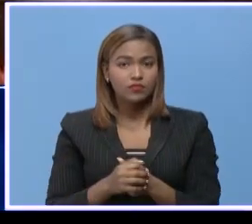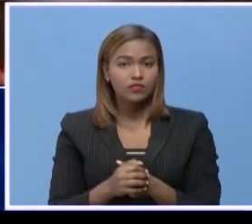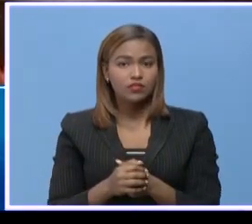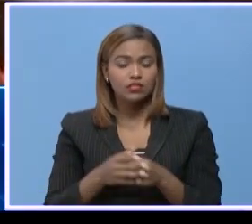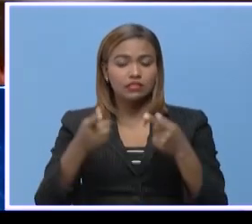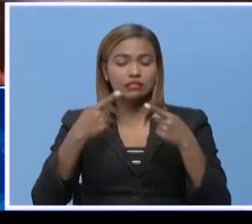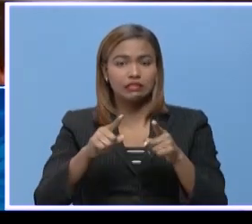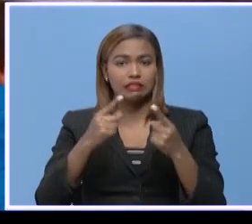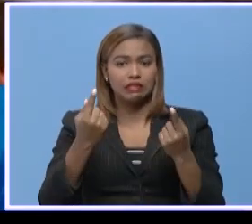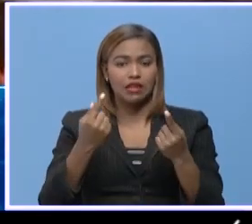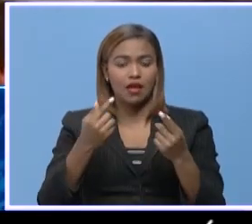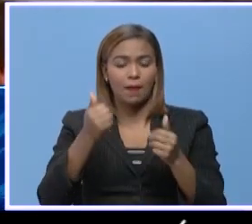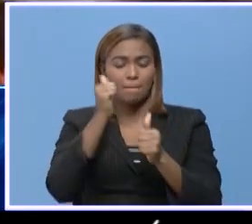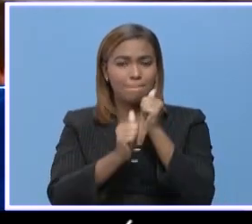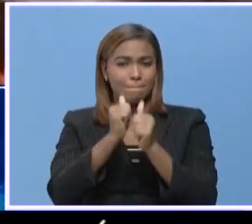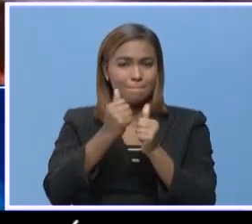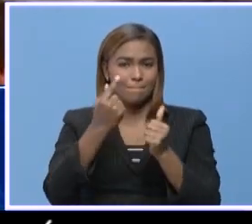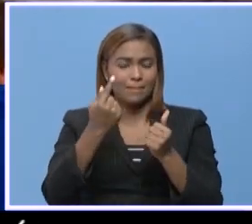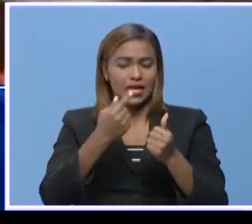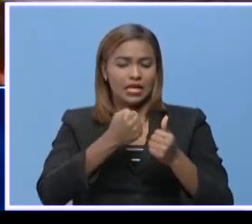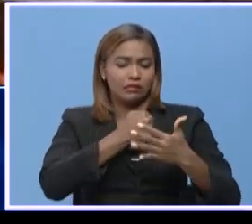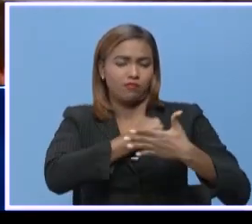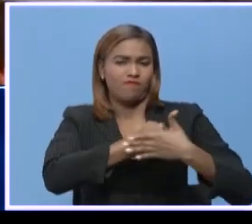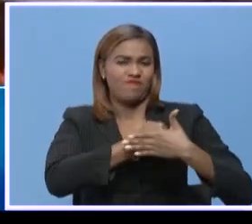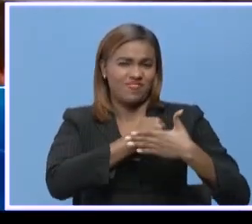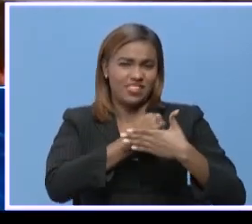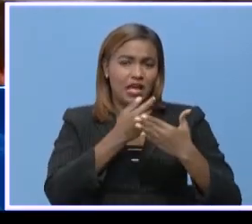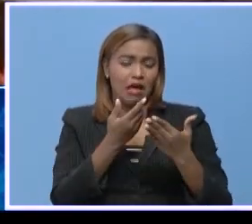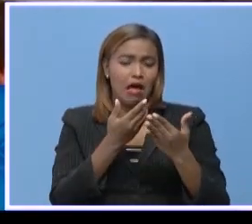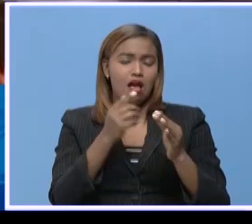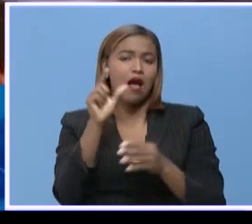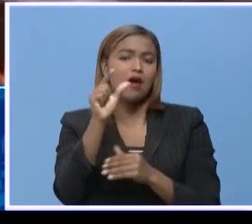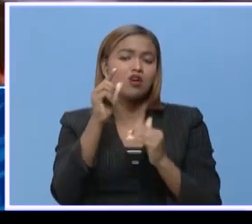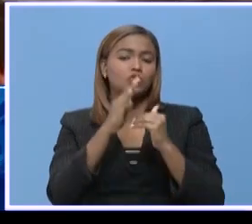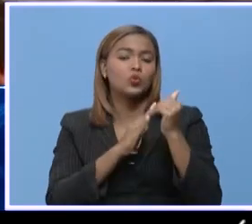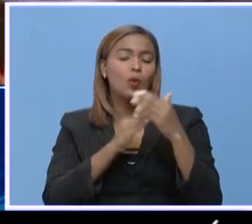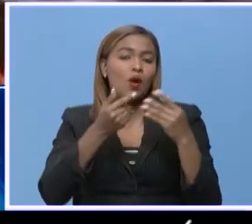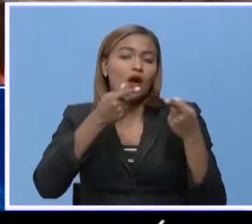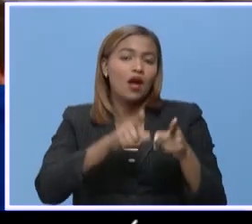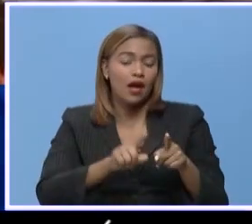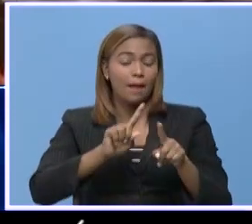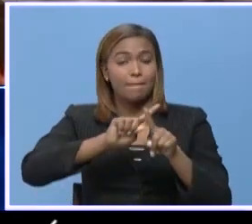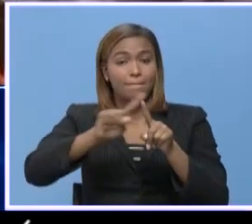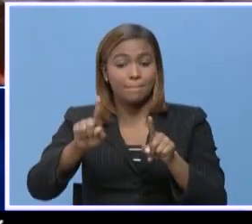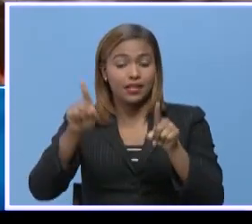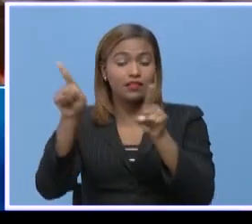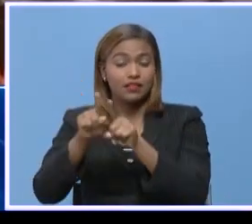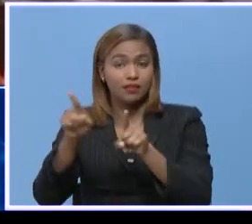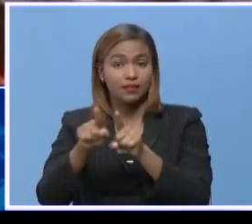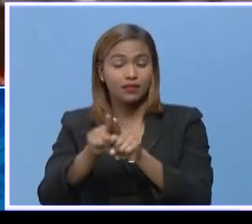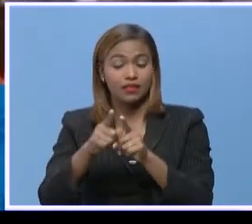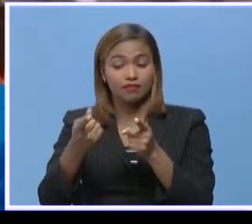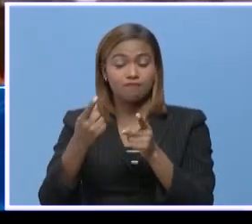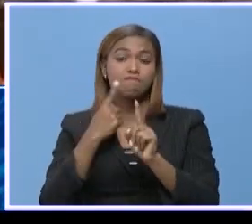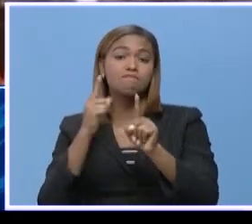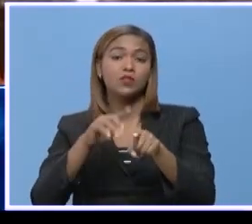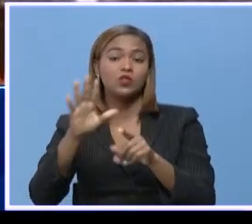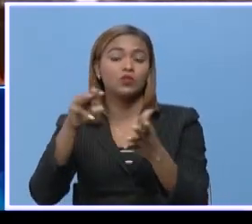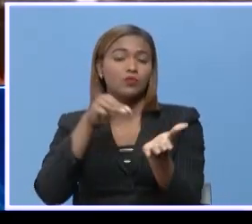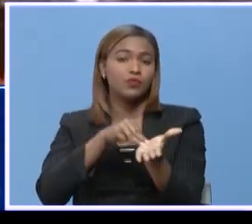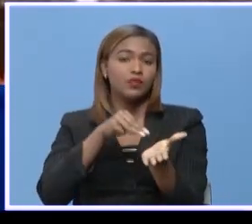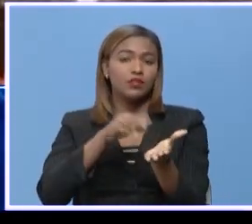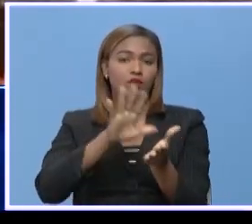accidente cerebrovascular leve, que le ocurrió y que finalmente también a requerimiento de su médico y